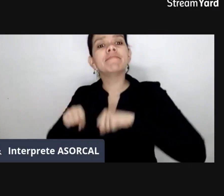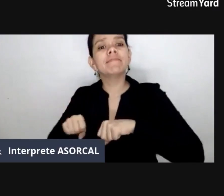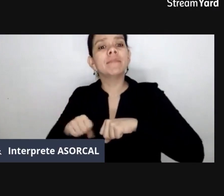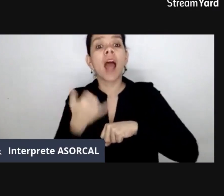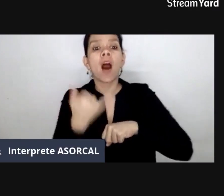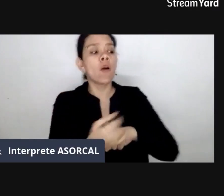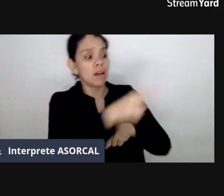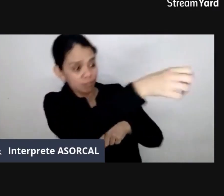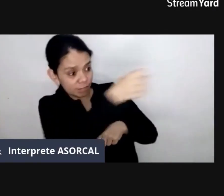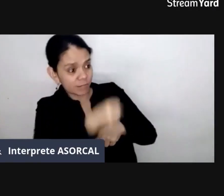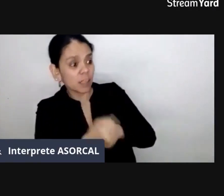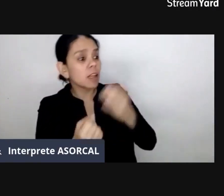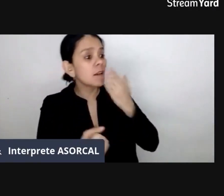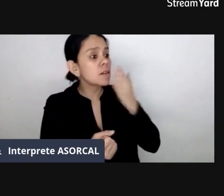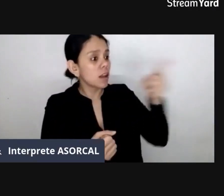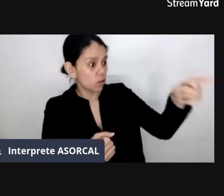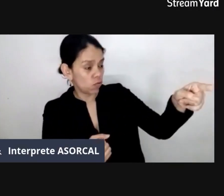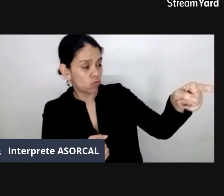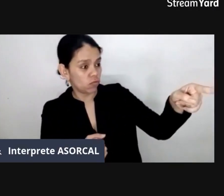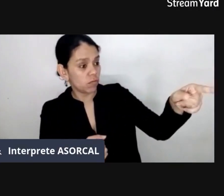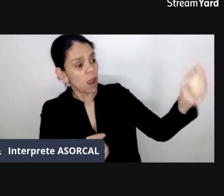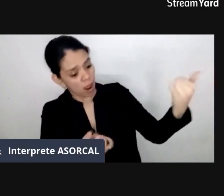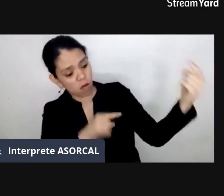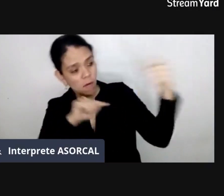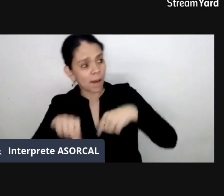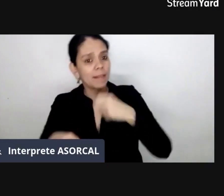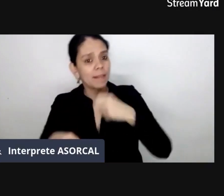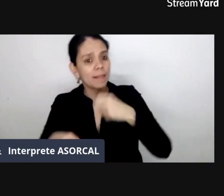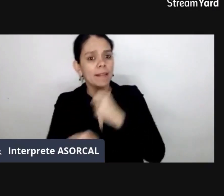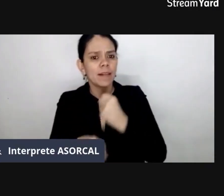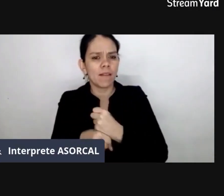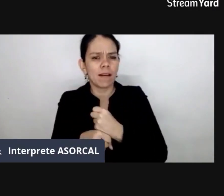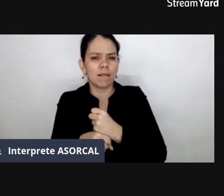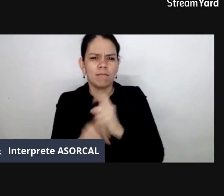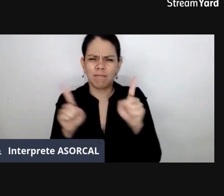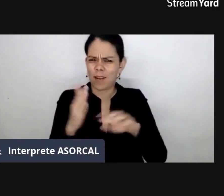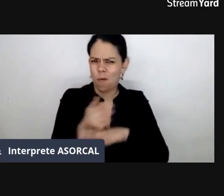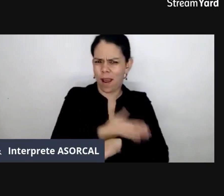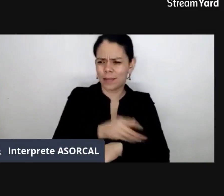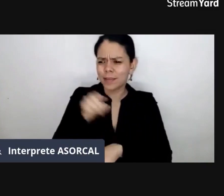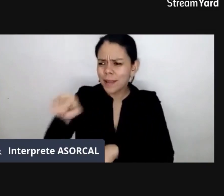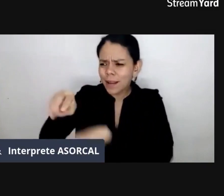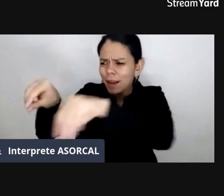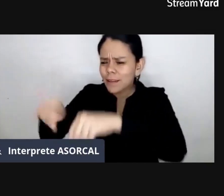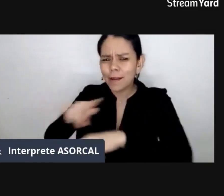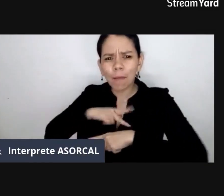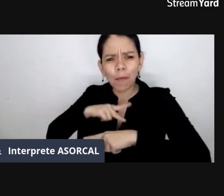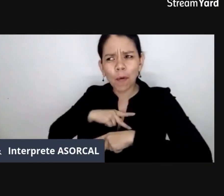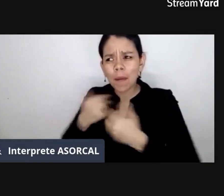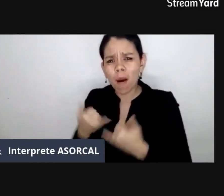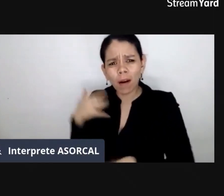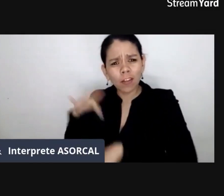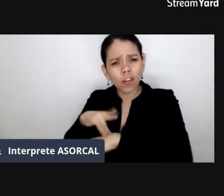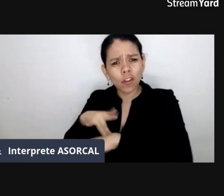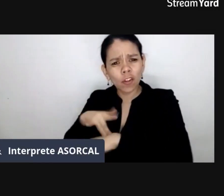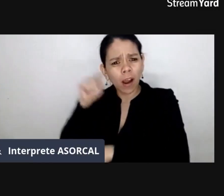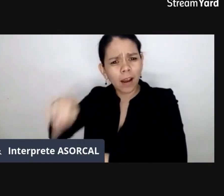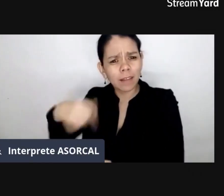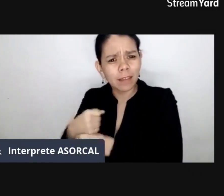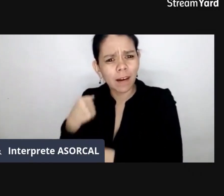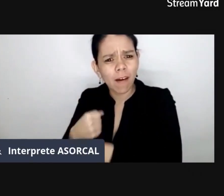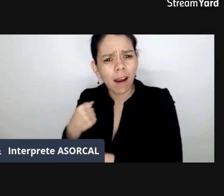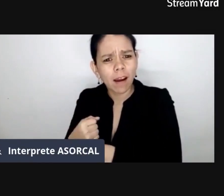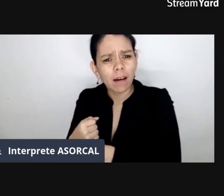tierras para la supervivencia, ahora la trabajaban algunos pocos meses para la producción,